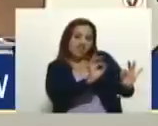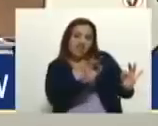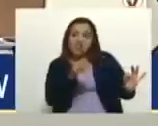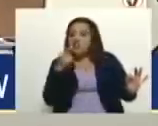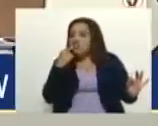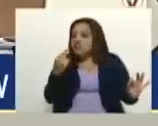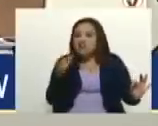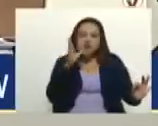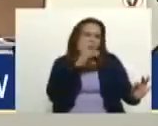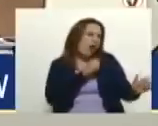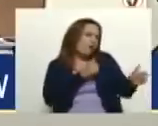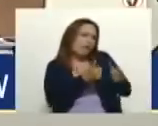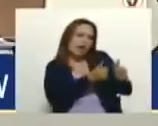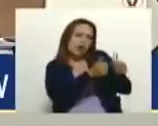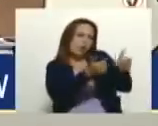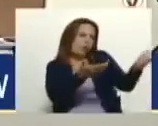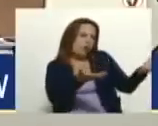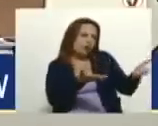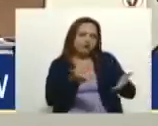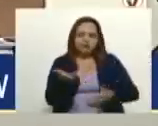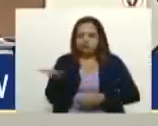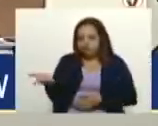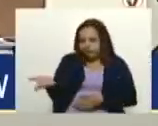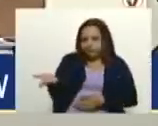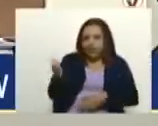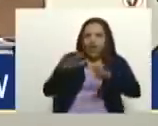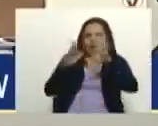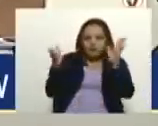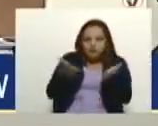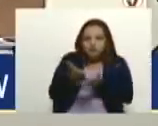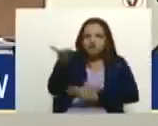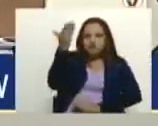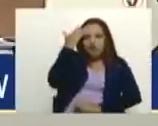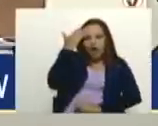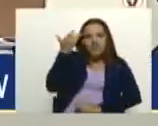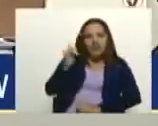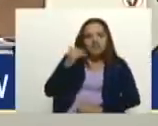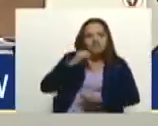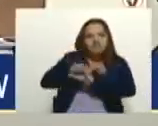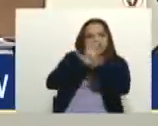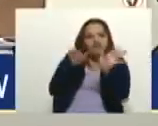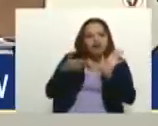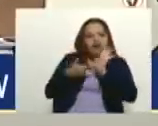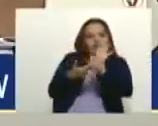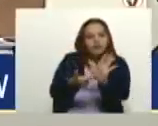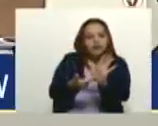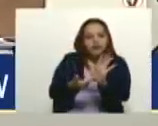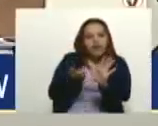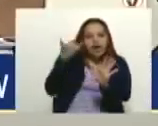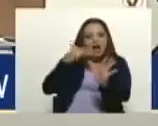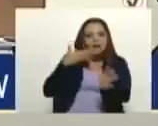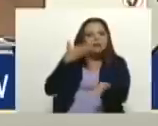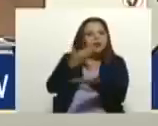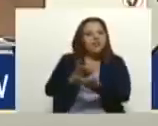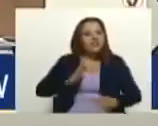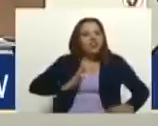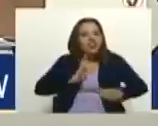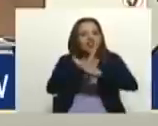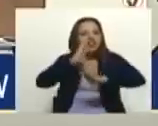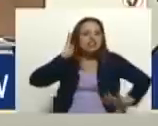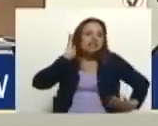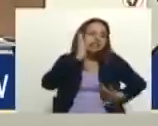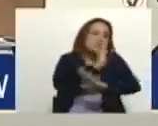persecuciones, cosa que el mundo sabe y es testigo, que quienes han pedido bloqueos,